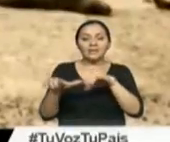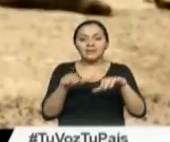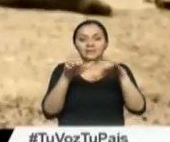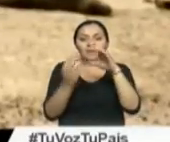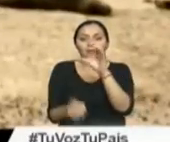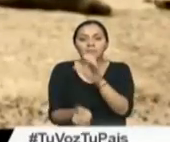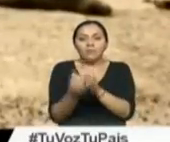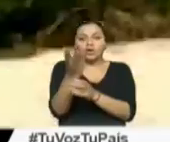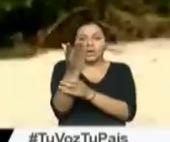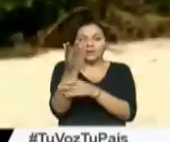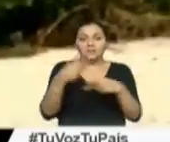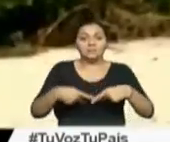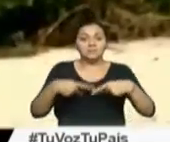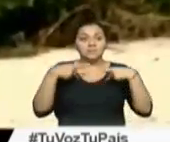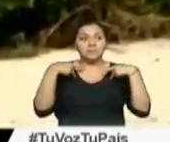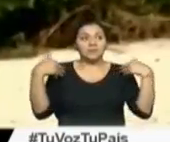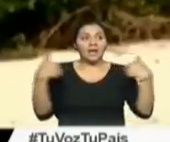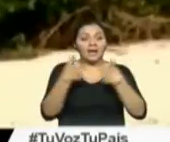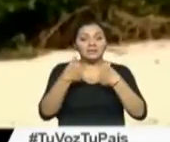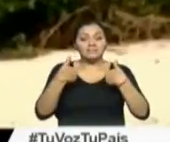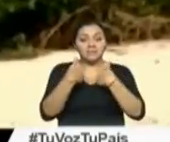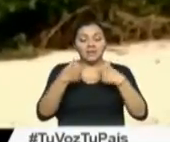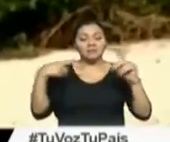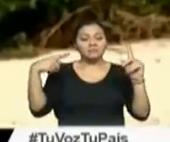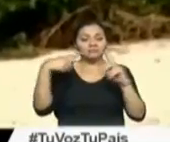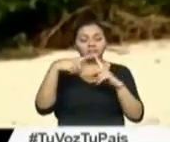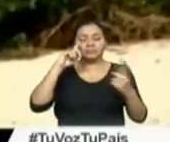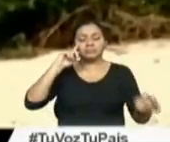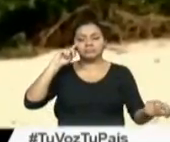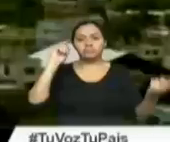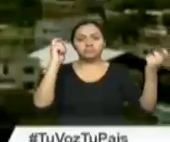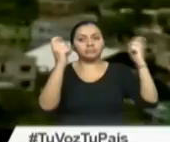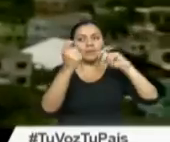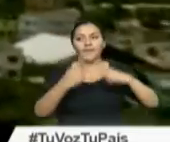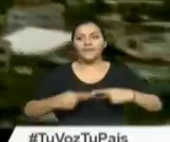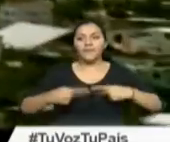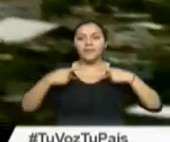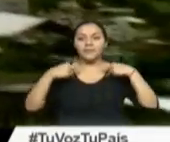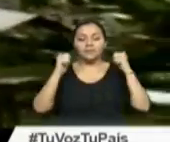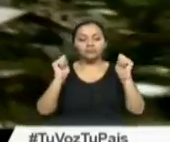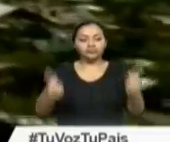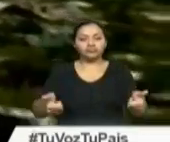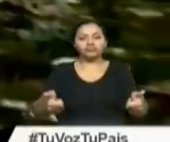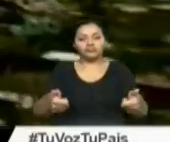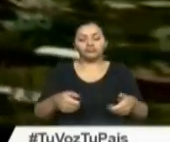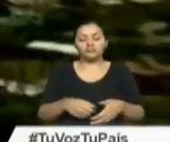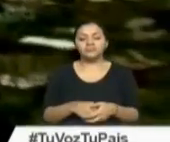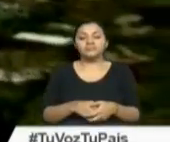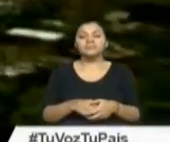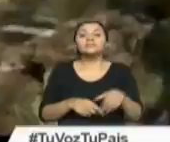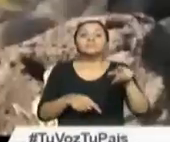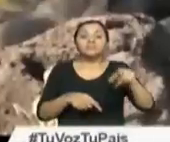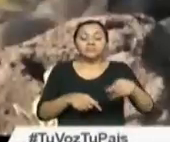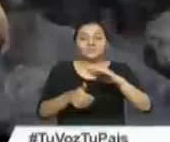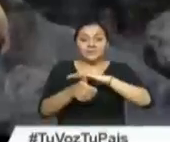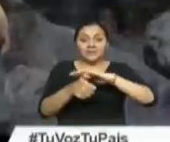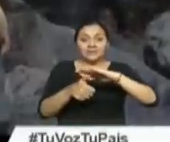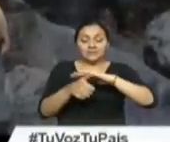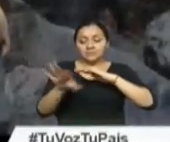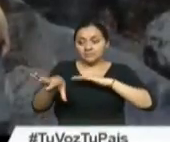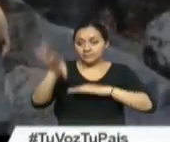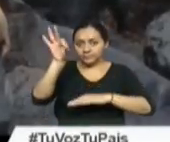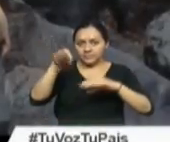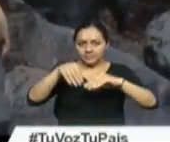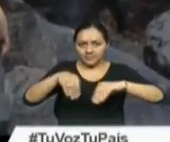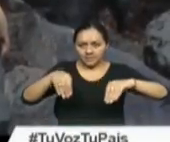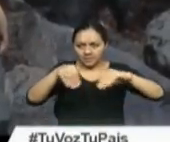volcánica y habitada por animales que se han transformado completamente para sobrevivir. En cada isla, Galliot descubrió su